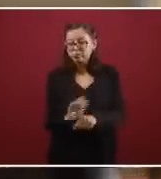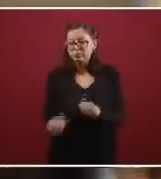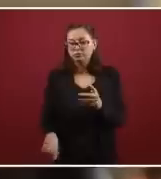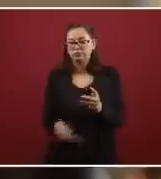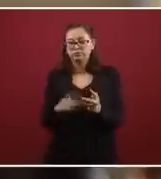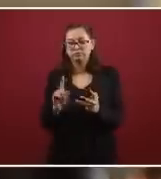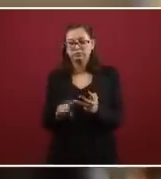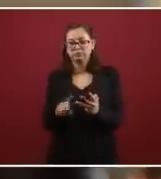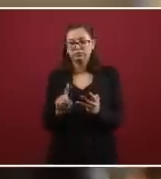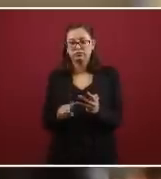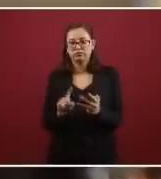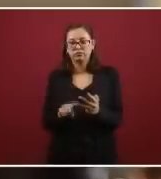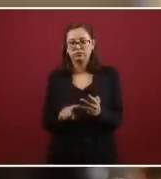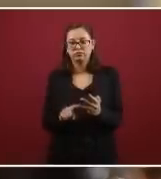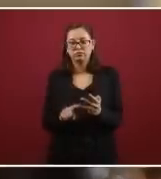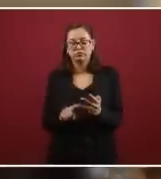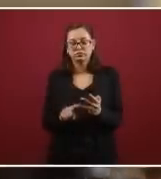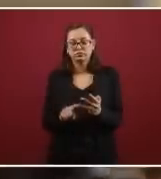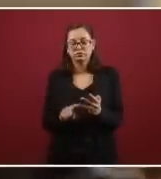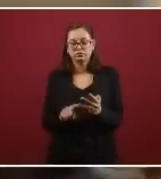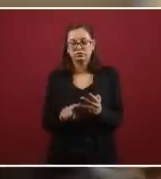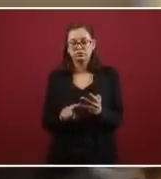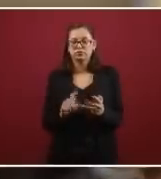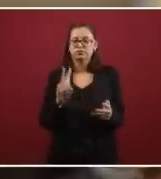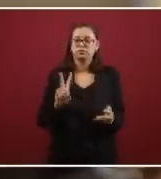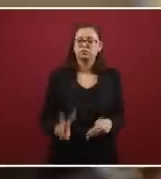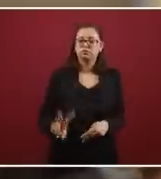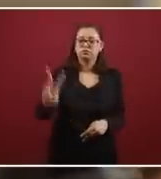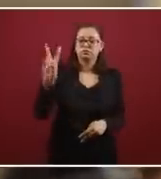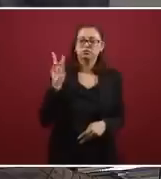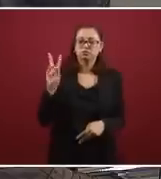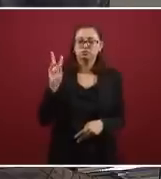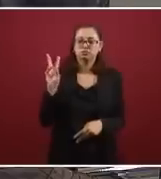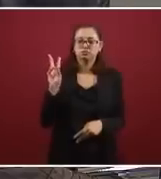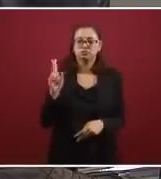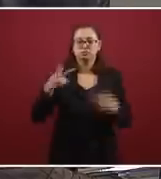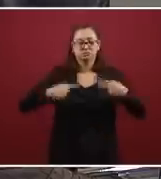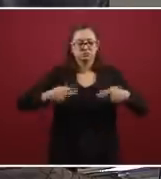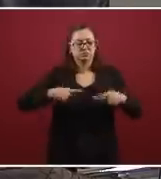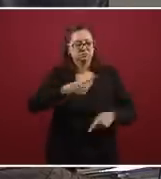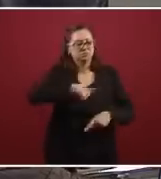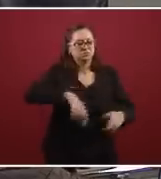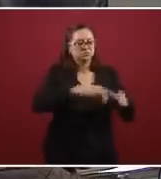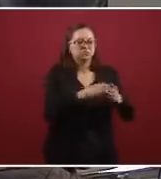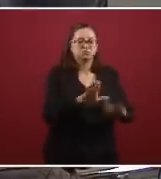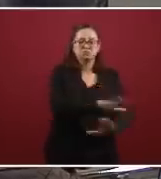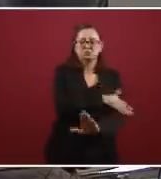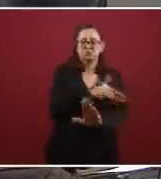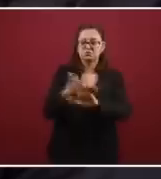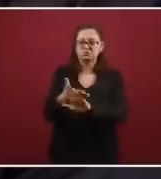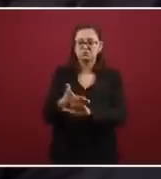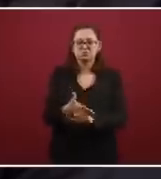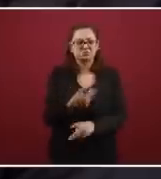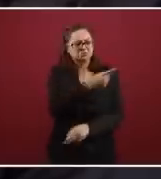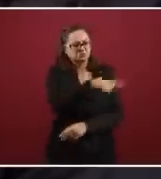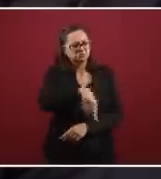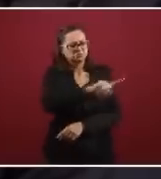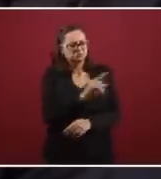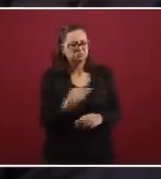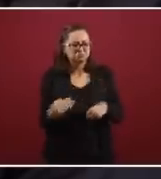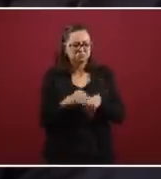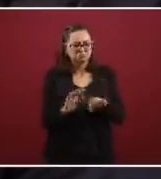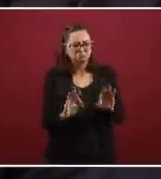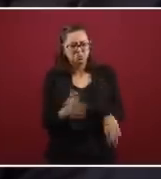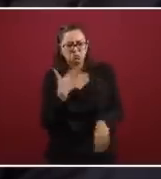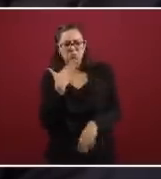la opinión que nos dio el viernes pasado sobre sus adversarios cuando les aplaudió por haberse portado bien y